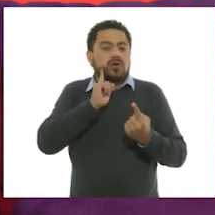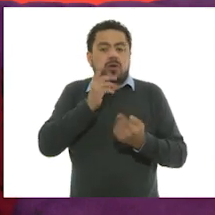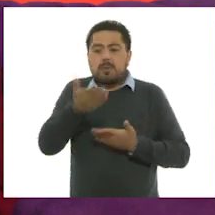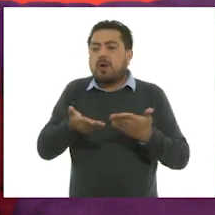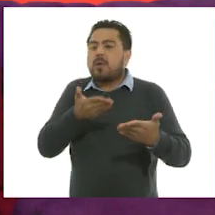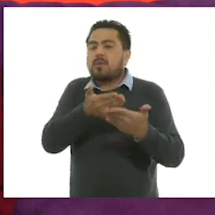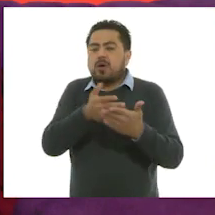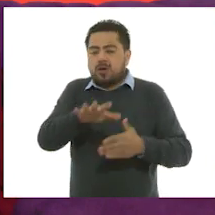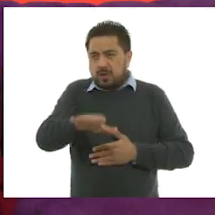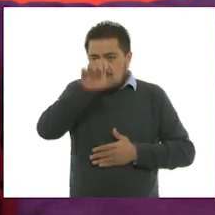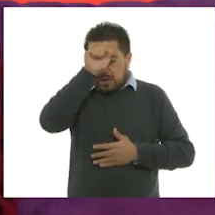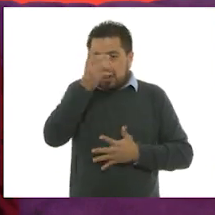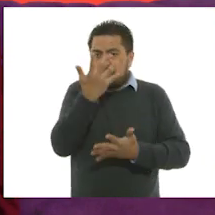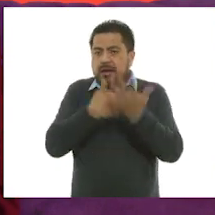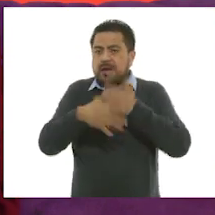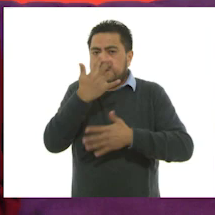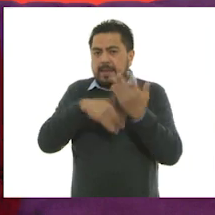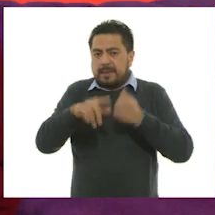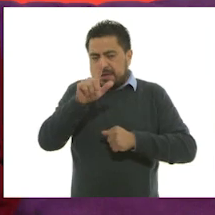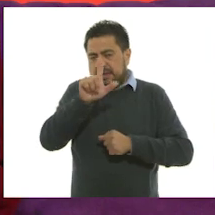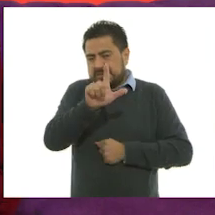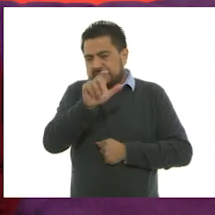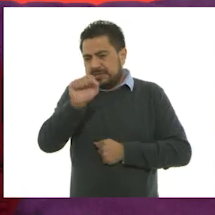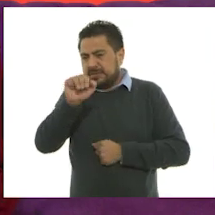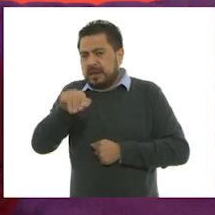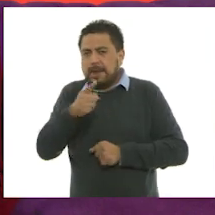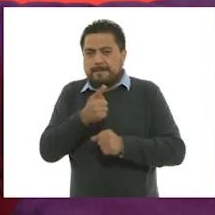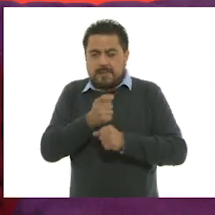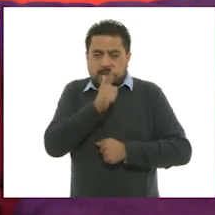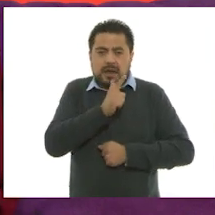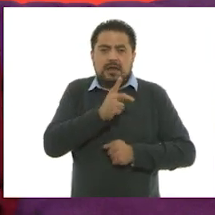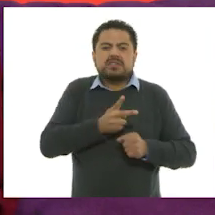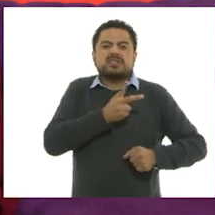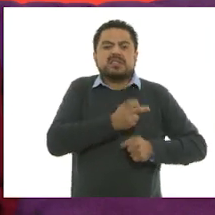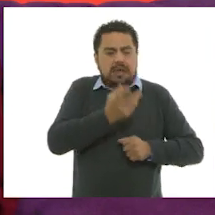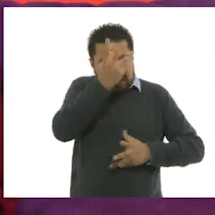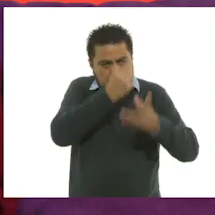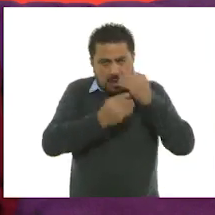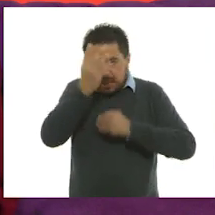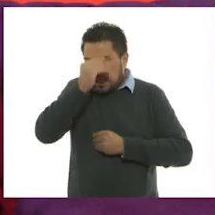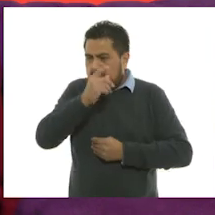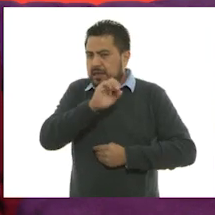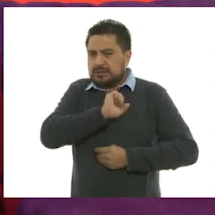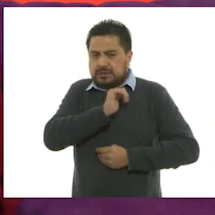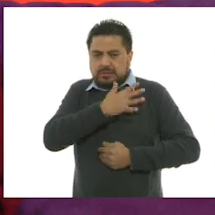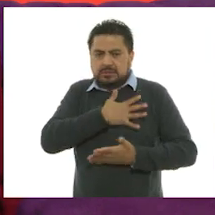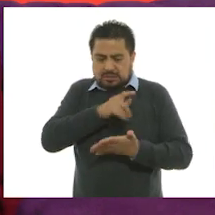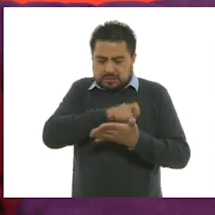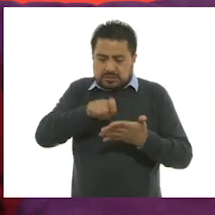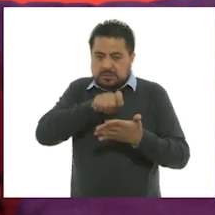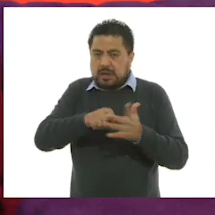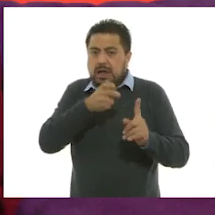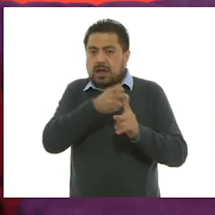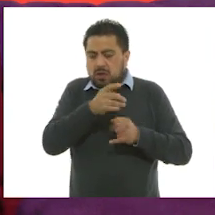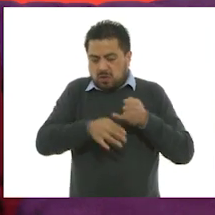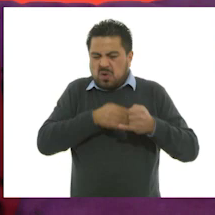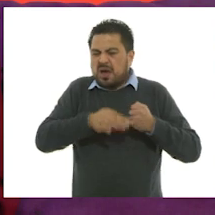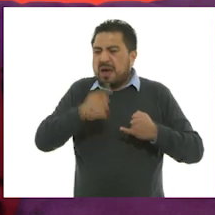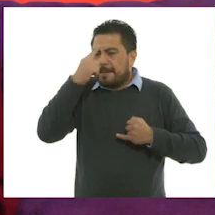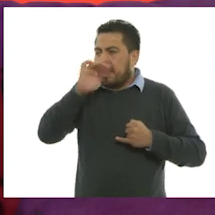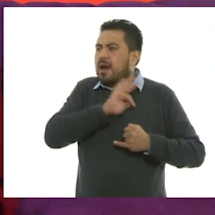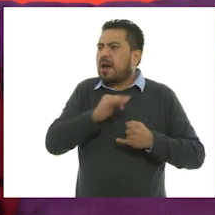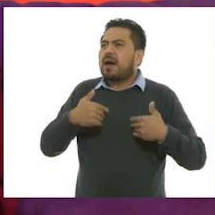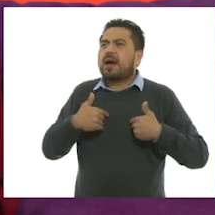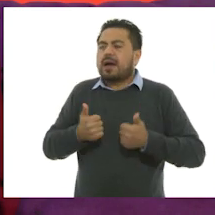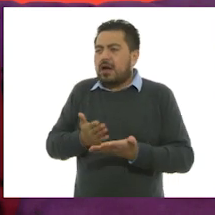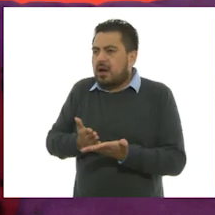adquisición de la lengua de señas como primera lengua y como segunda el aprendizaje del español escrito. Esto último para facilitar su